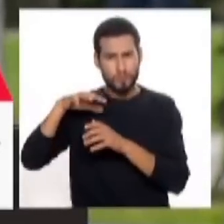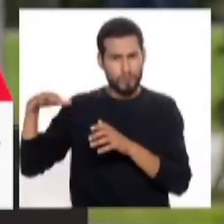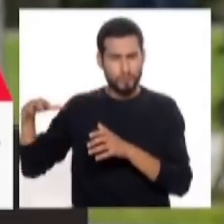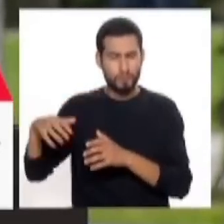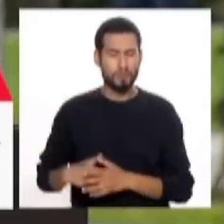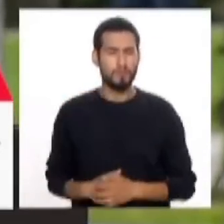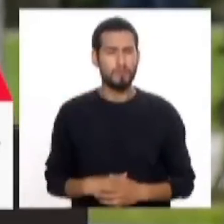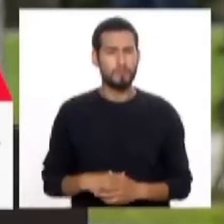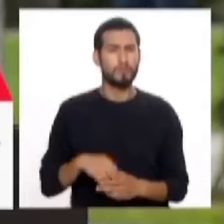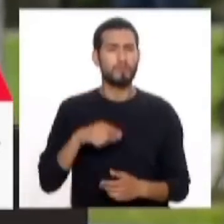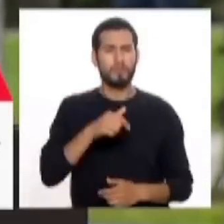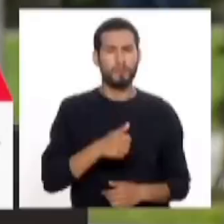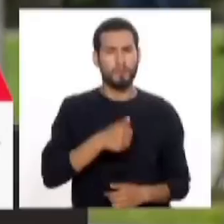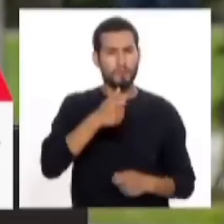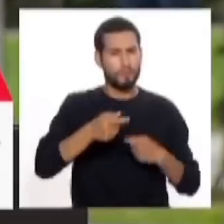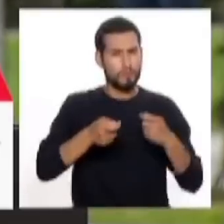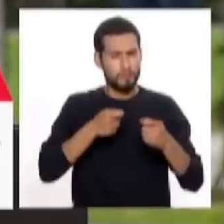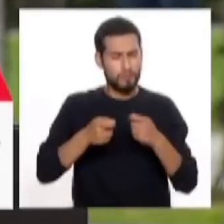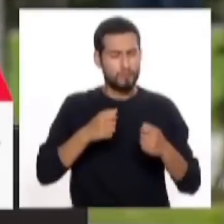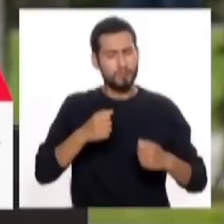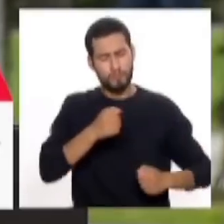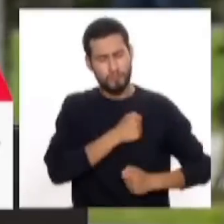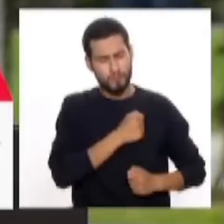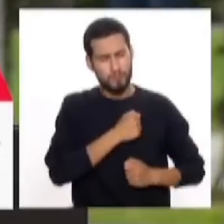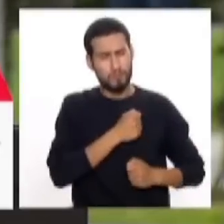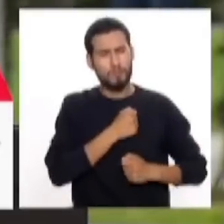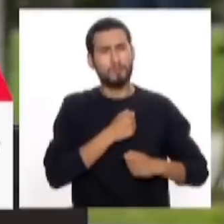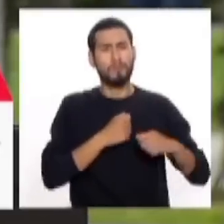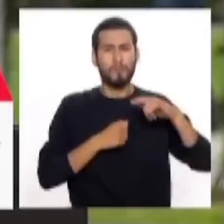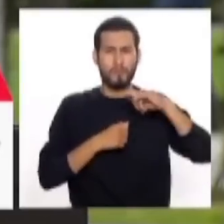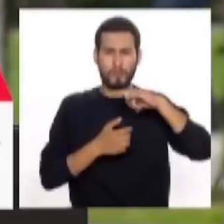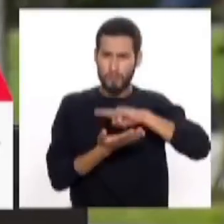Señor comandante en jefe de la Fuerza Aérea de Chile.